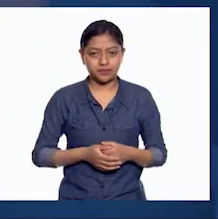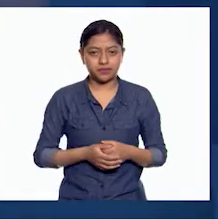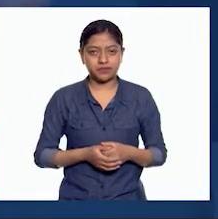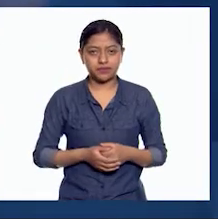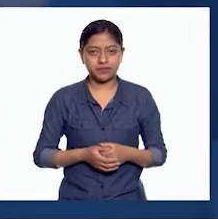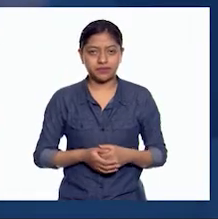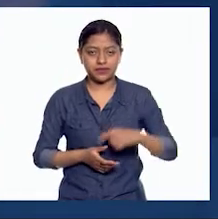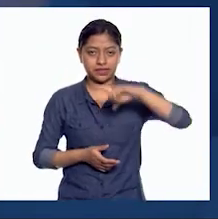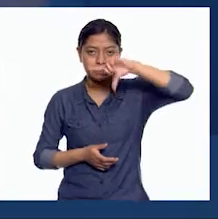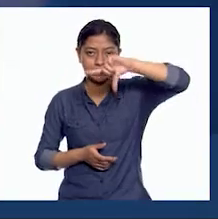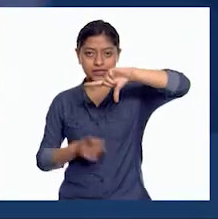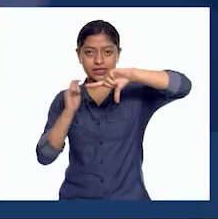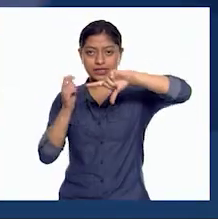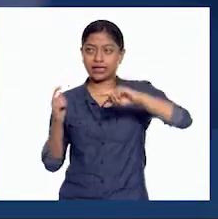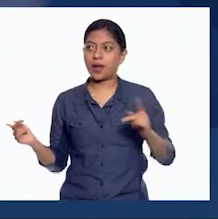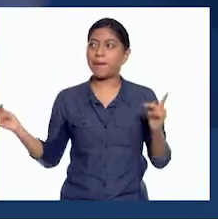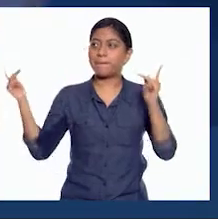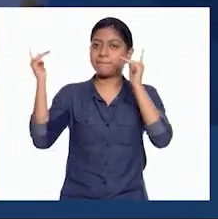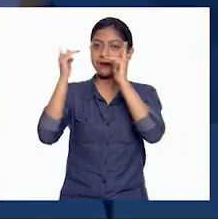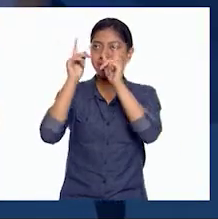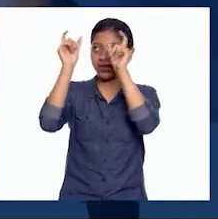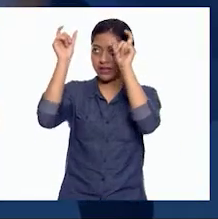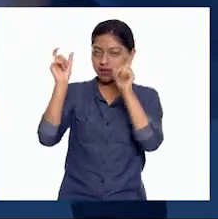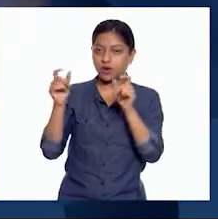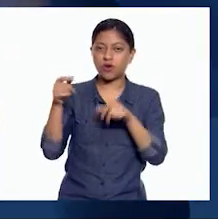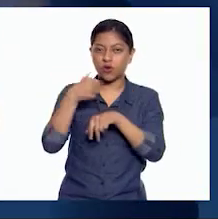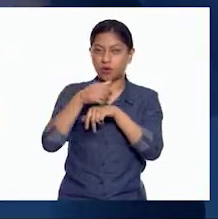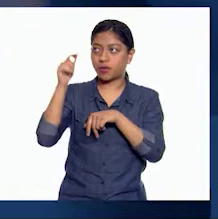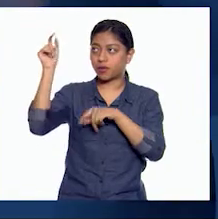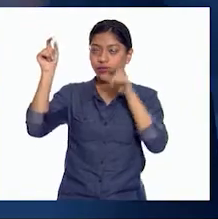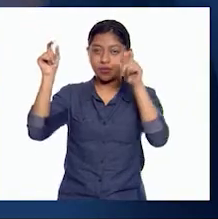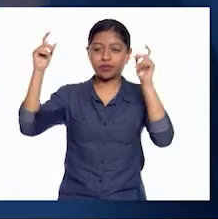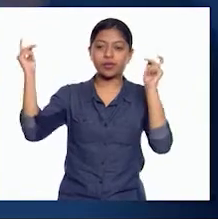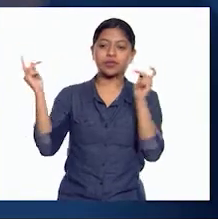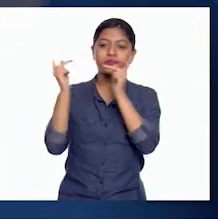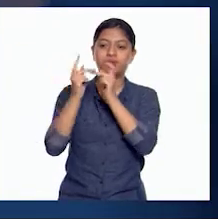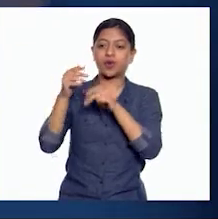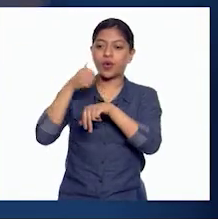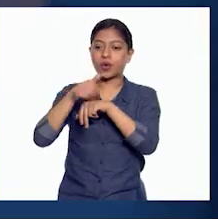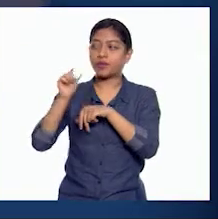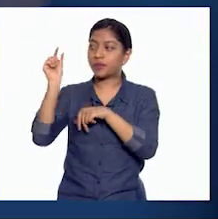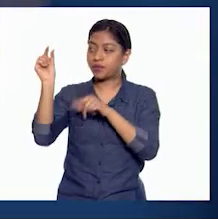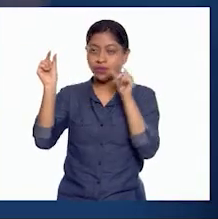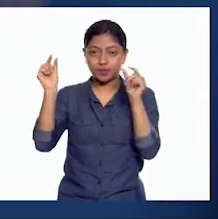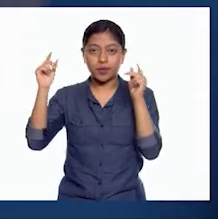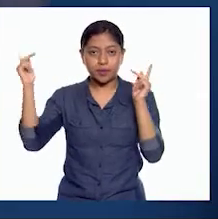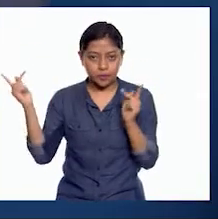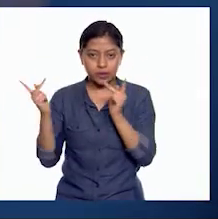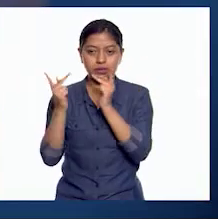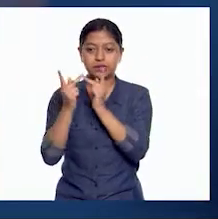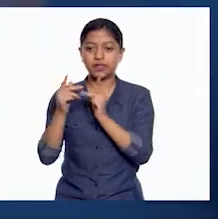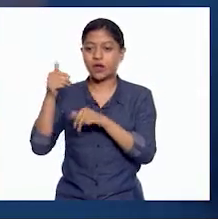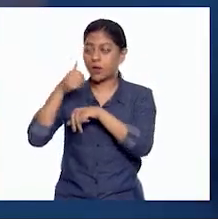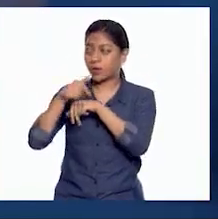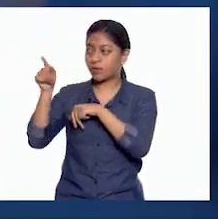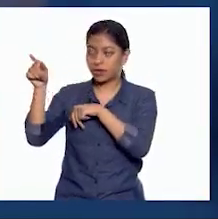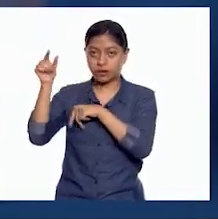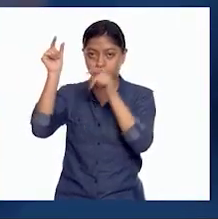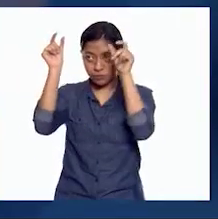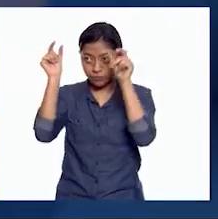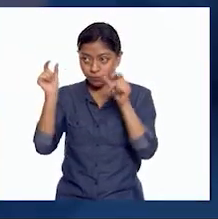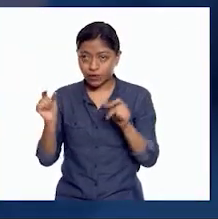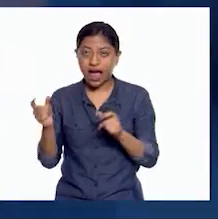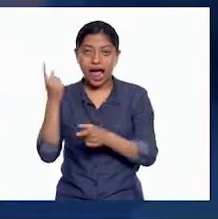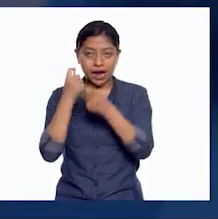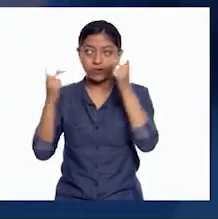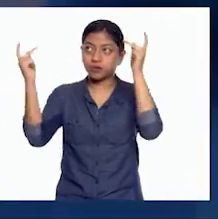estos números coinciden en ambas columnas. Así es, también ustedes en casa lo notaron. Todos los